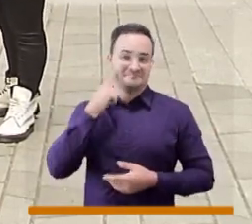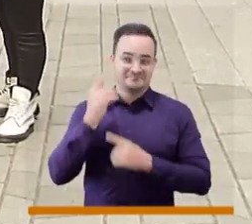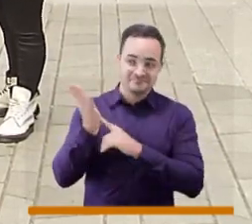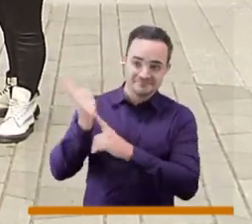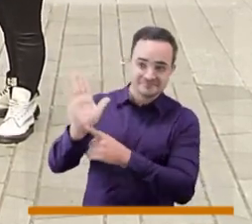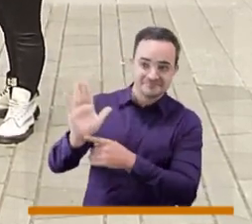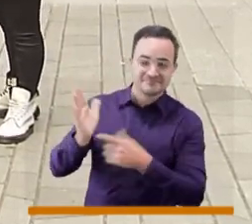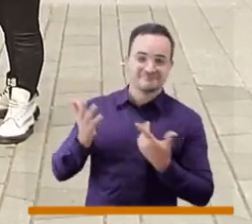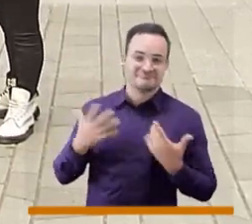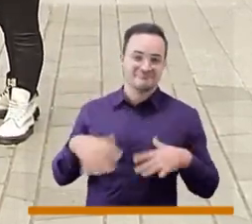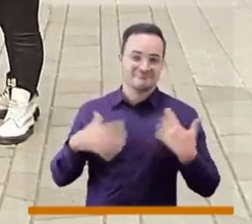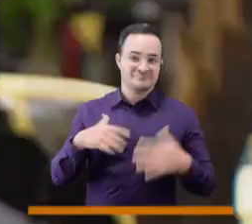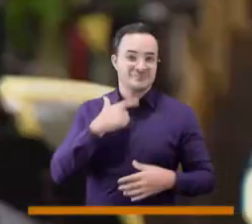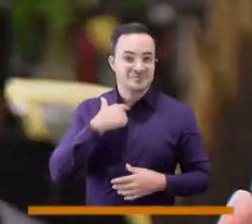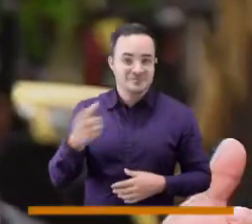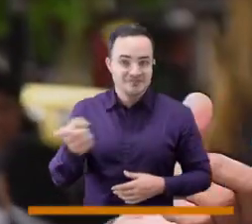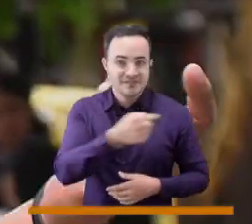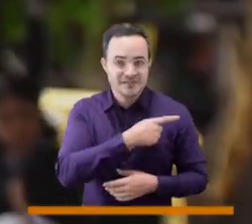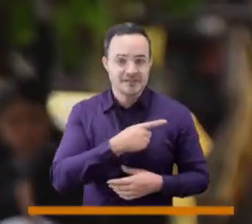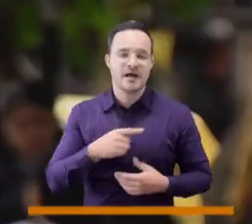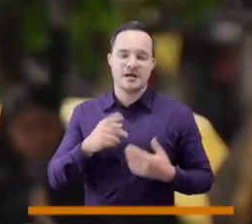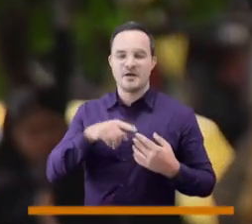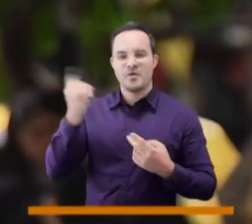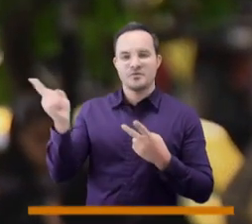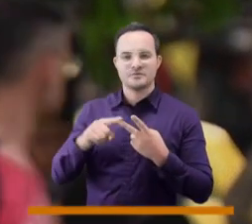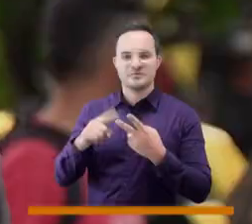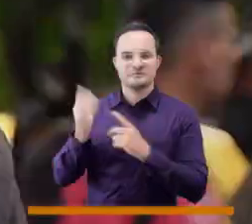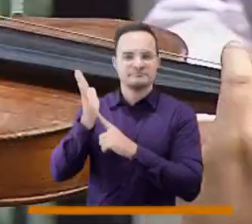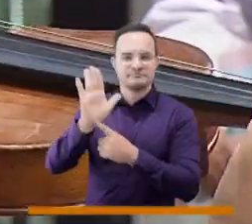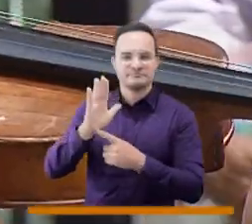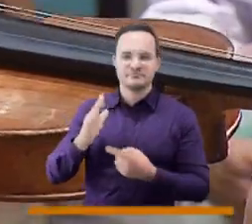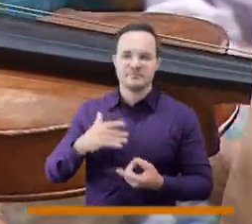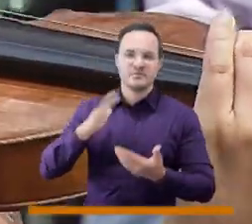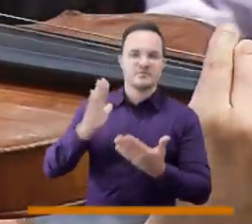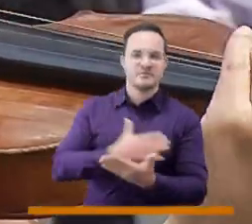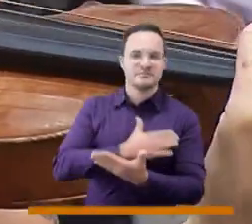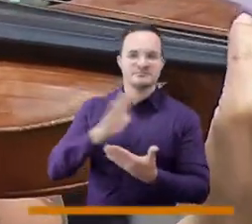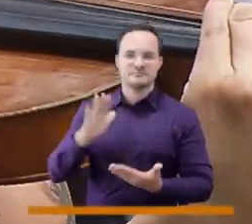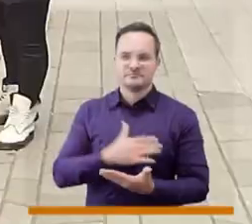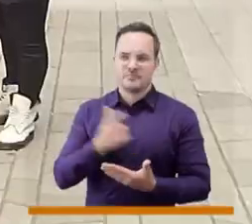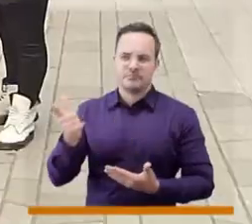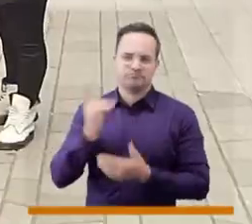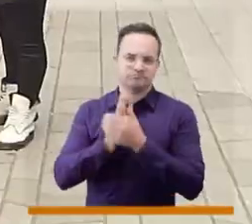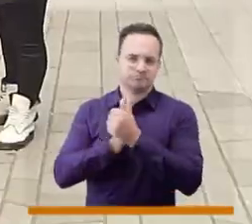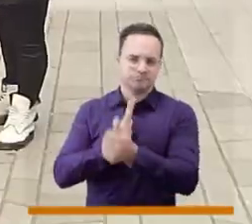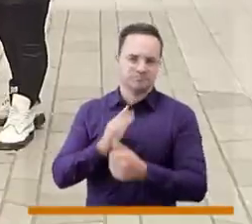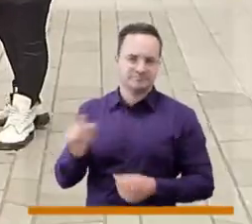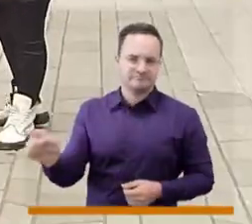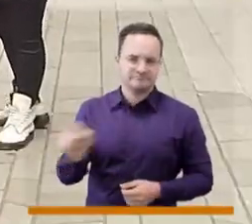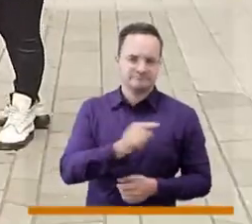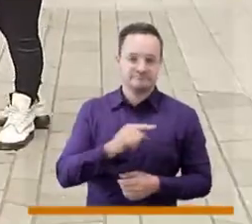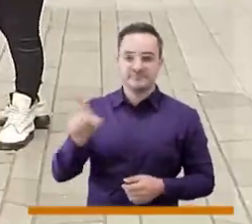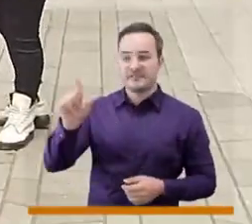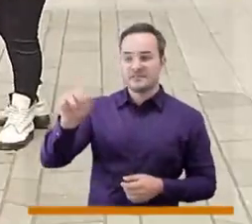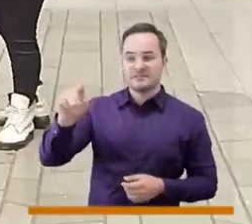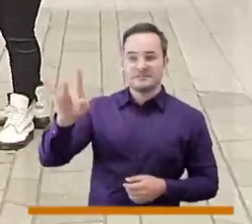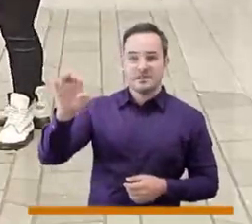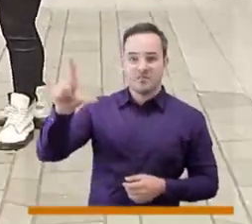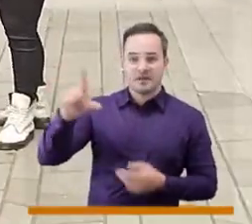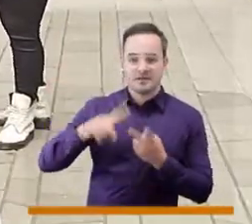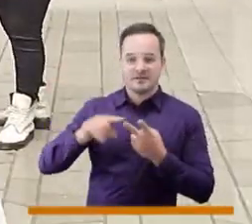Ya que les gustó el trabajo de Mirella, la estatua humana, les presento el trabajo de estos músicos